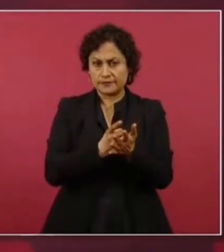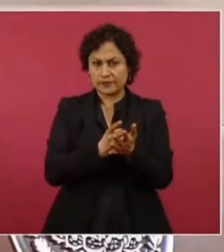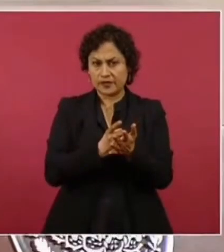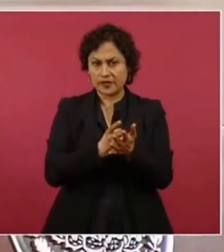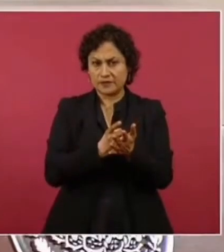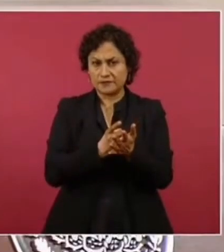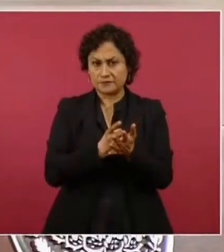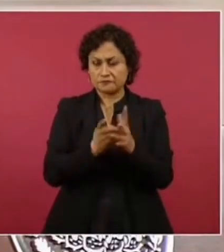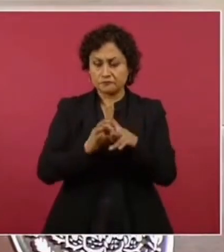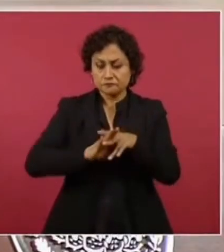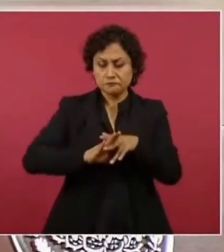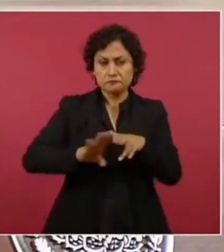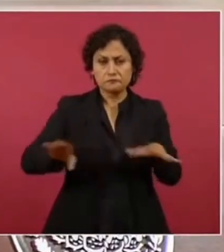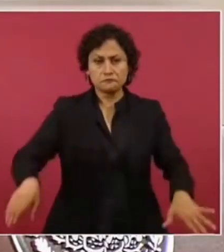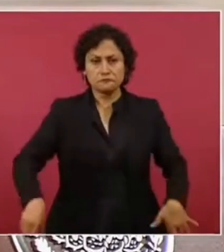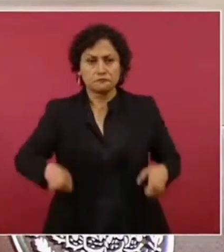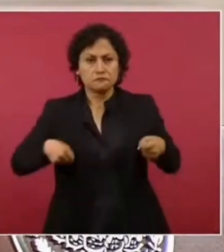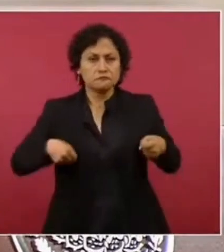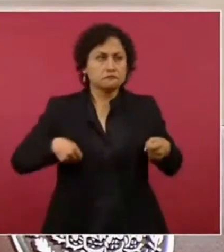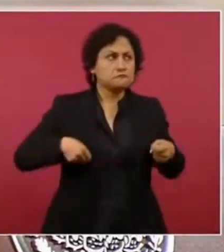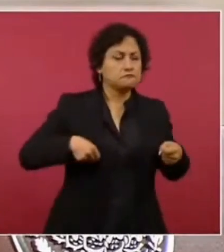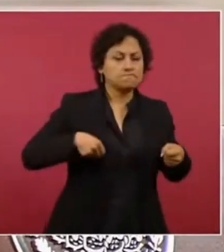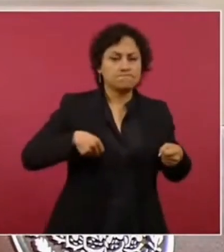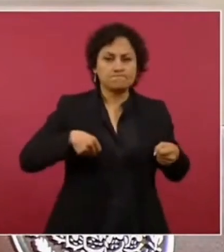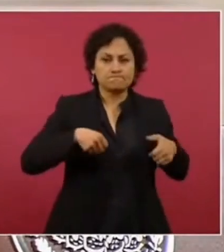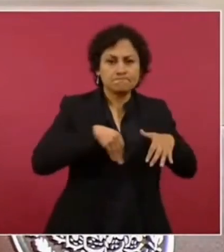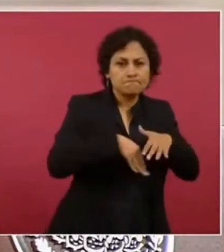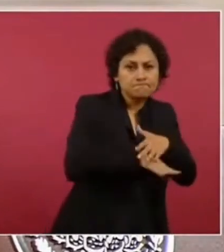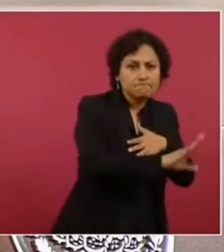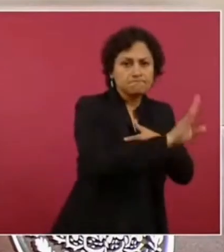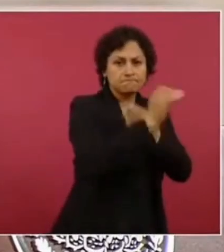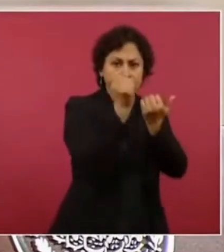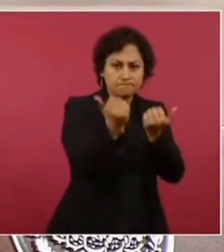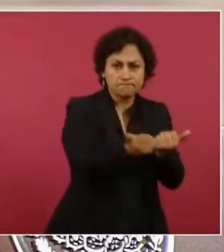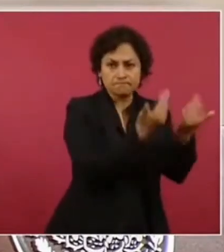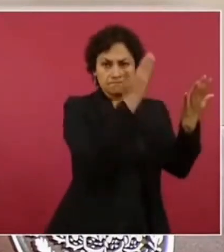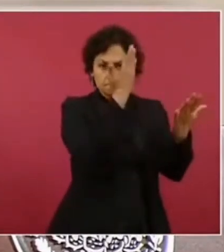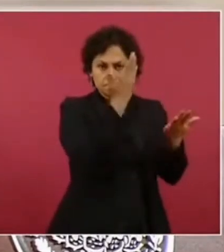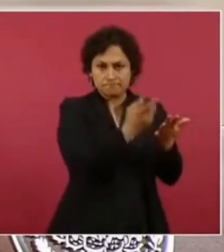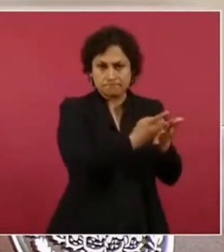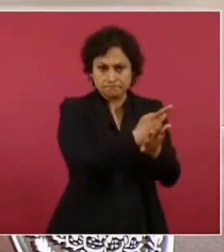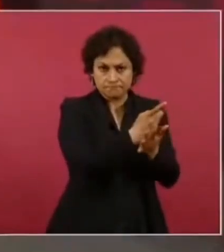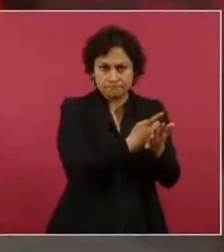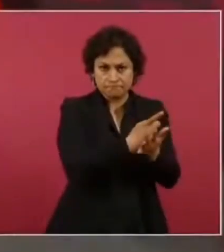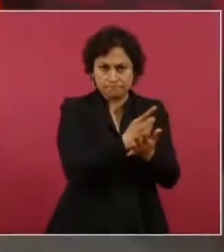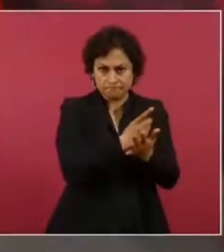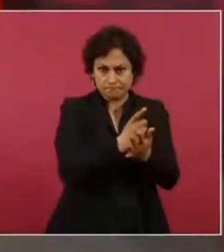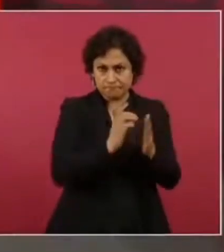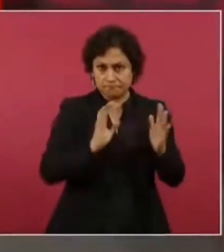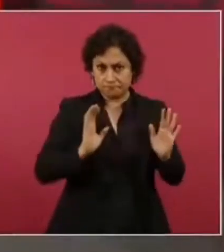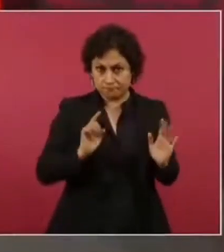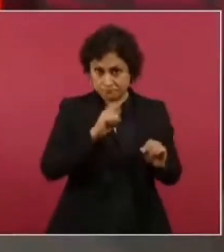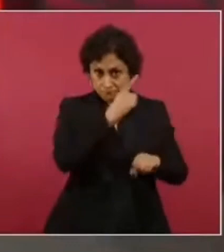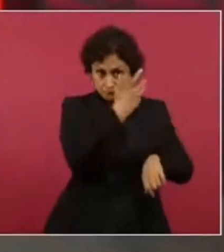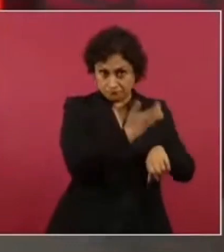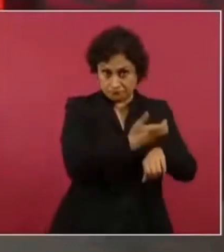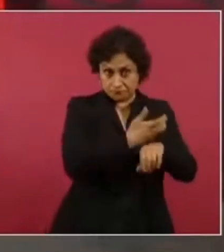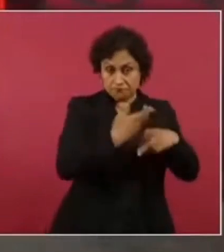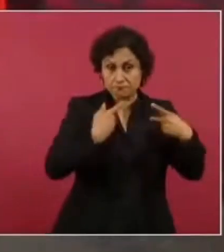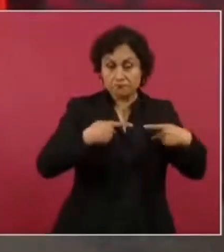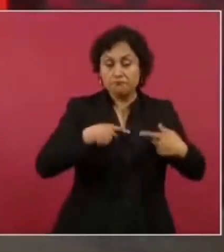con droga o introducen droga a Estados Unidos y van a ver la respuesta